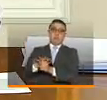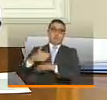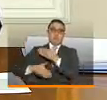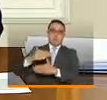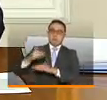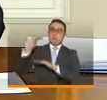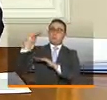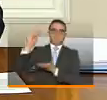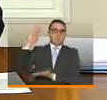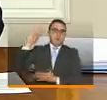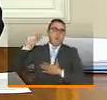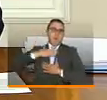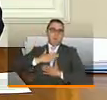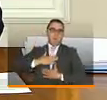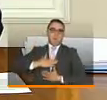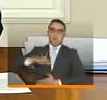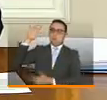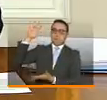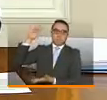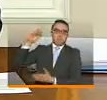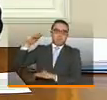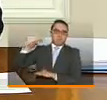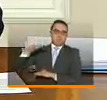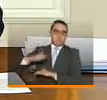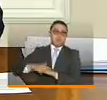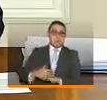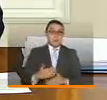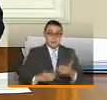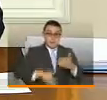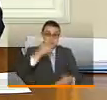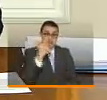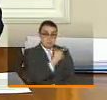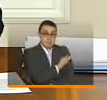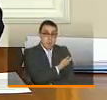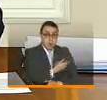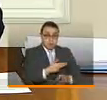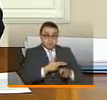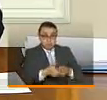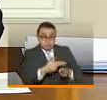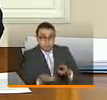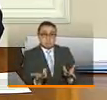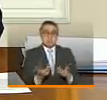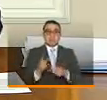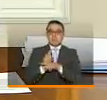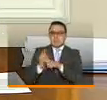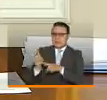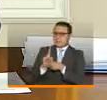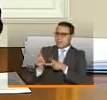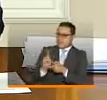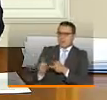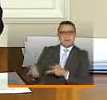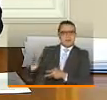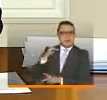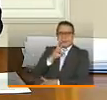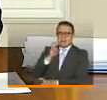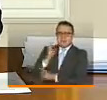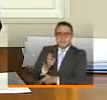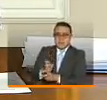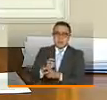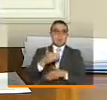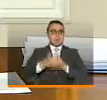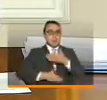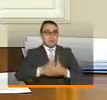es, por más de que vengan las vacunas, de que empiece el ciclo de vacunación, por más de que hayamos pasado unas semanas muy dolorosas y se vea una disminución